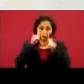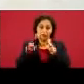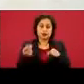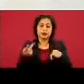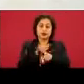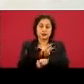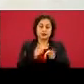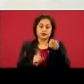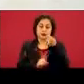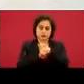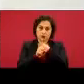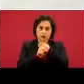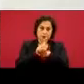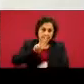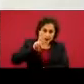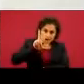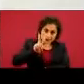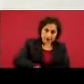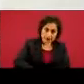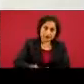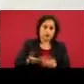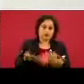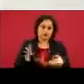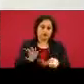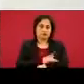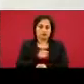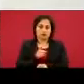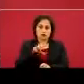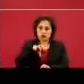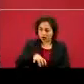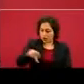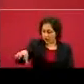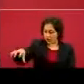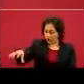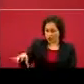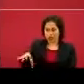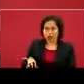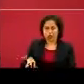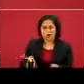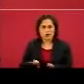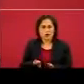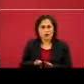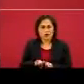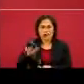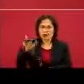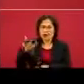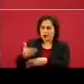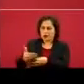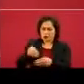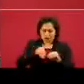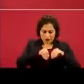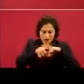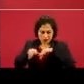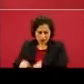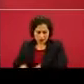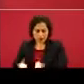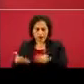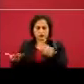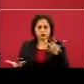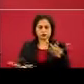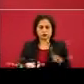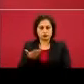de fondo. ¿Por qué esta situación de optar entre inconvenientes, que a mí me duele